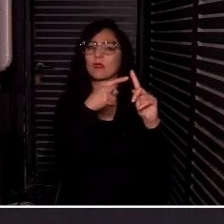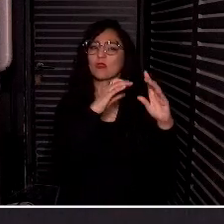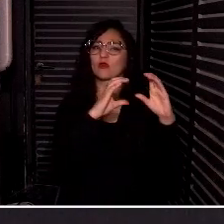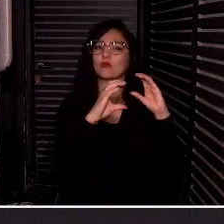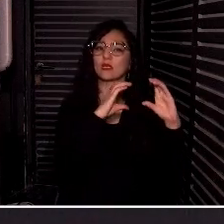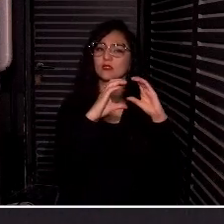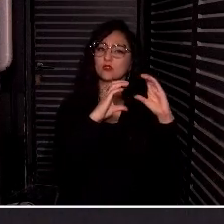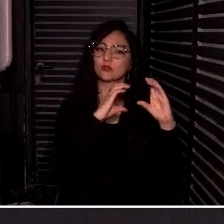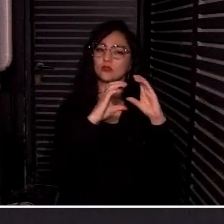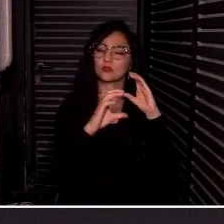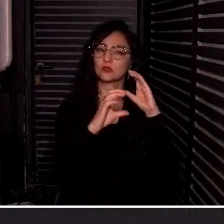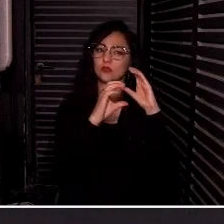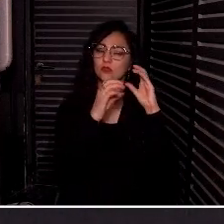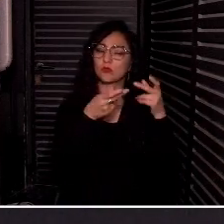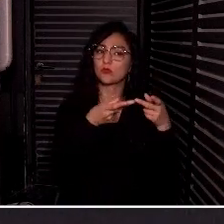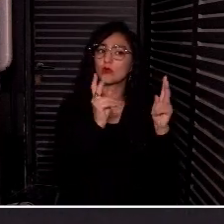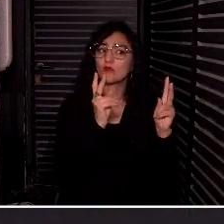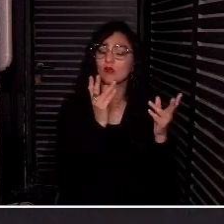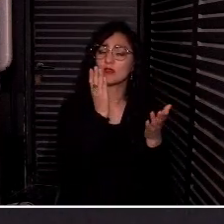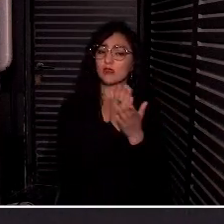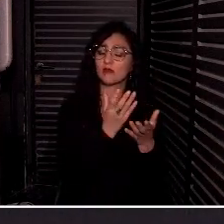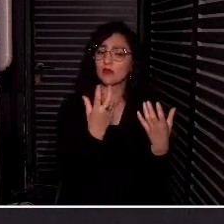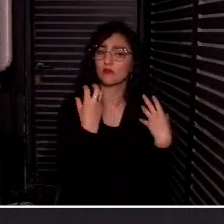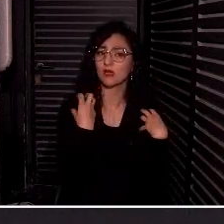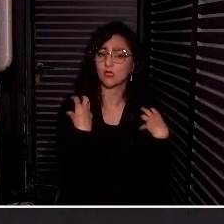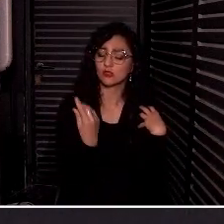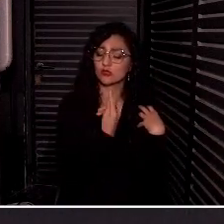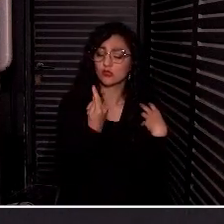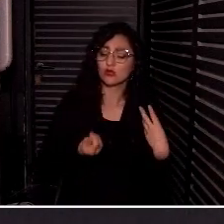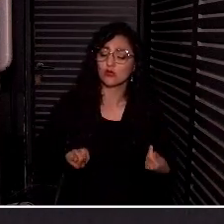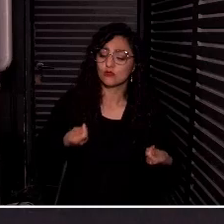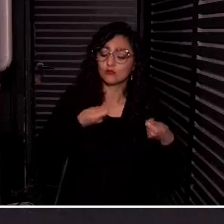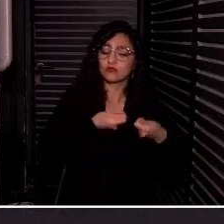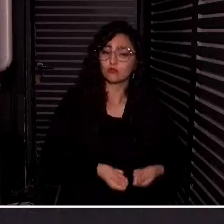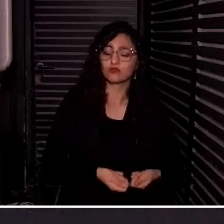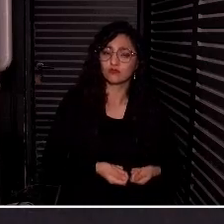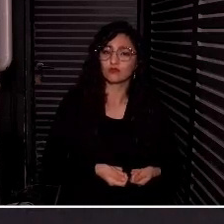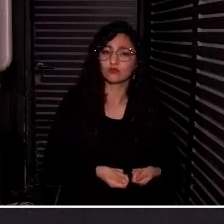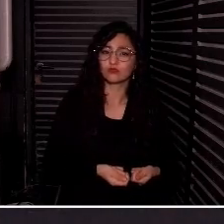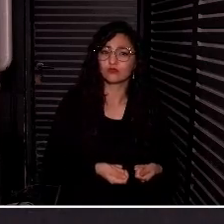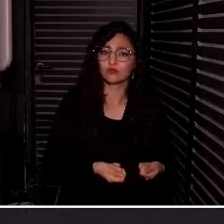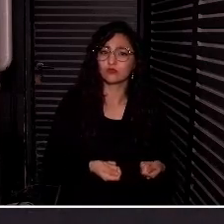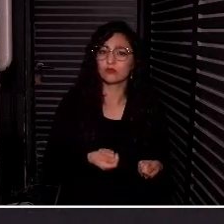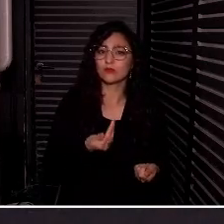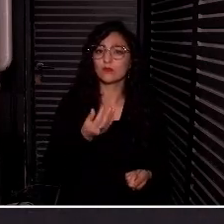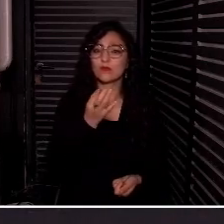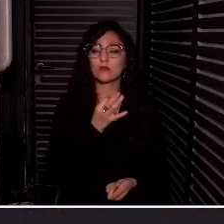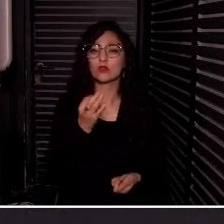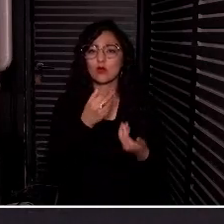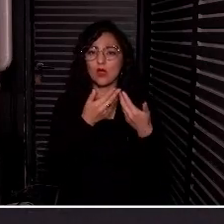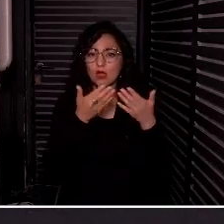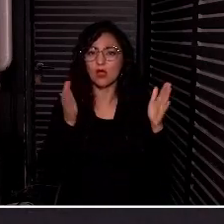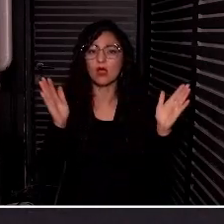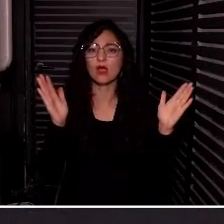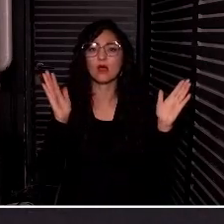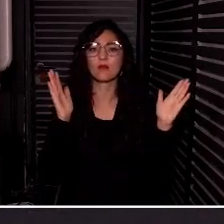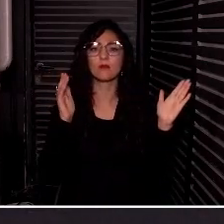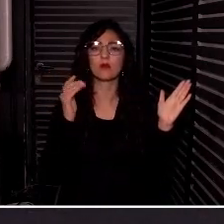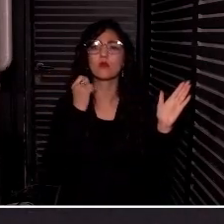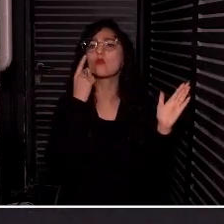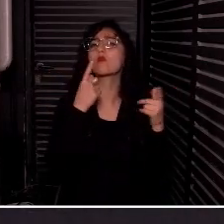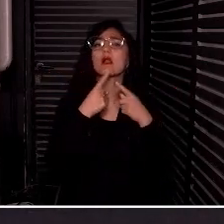público puede tener la obligación de autofinanciarse y y el amplío no Qué